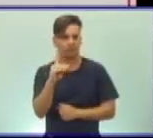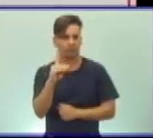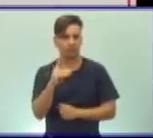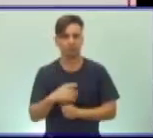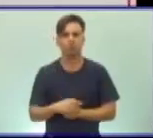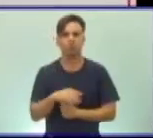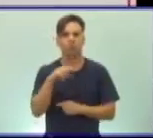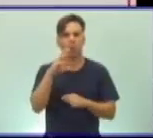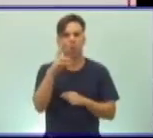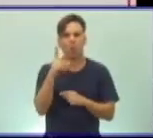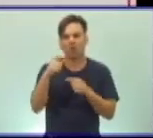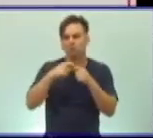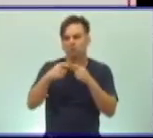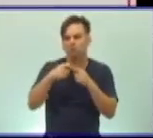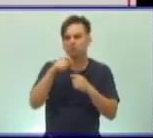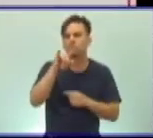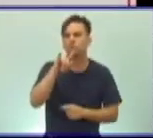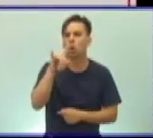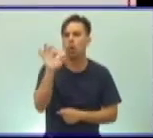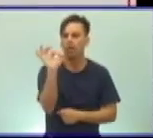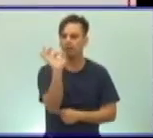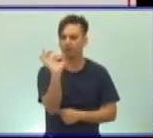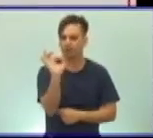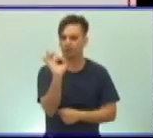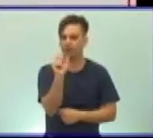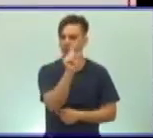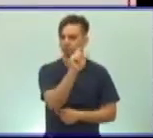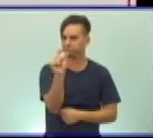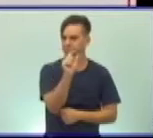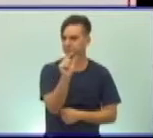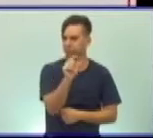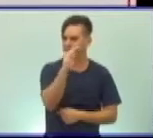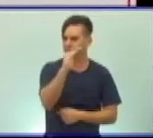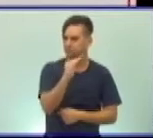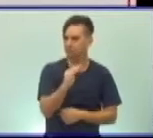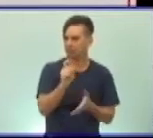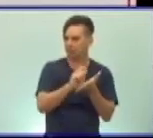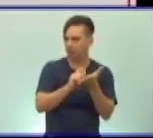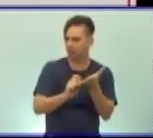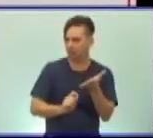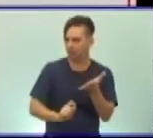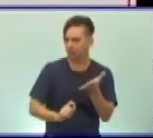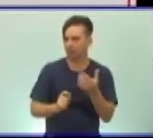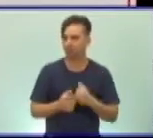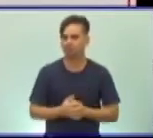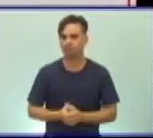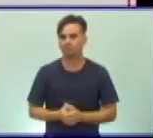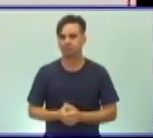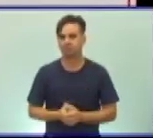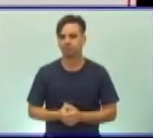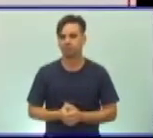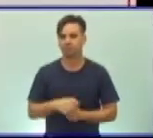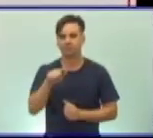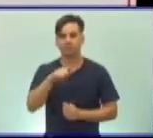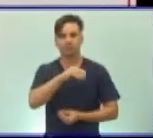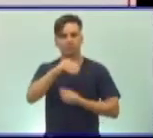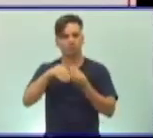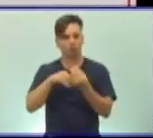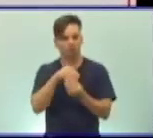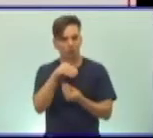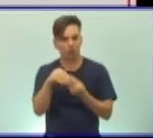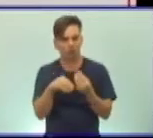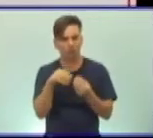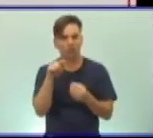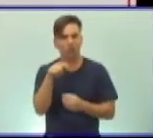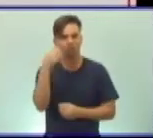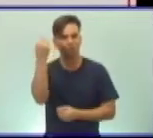grados. Podemos ir planteando esa relación con su fundamentación, ir sustituyendo y por supuesto ya